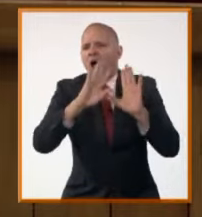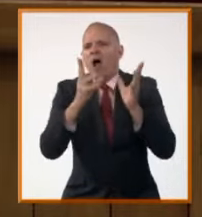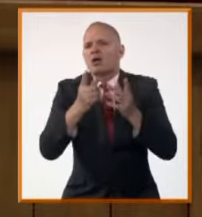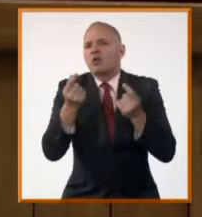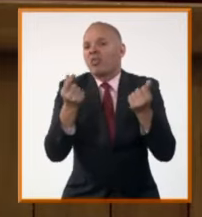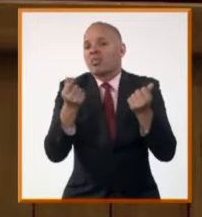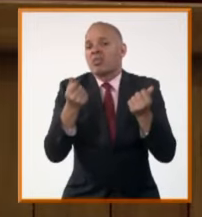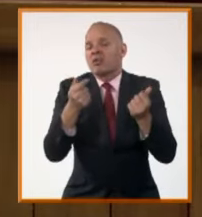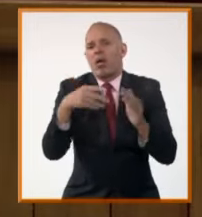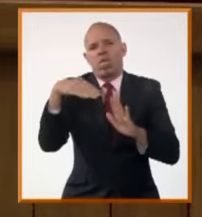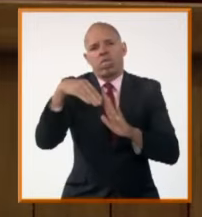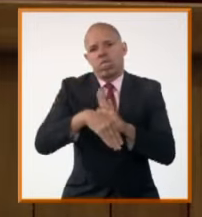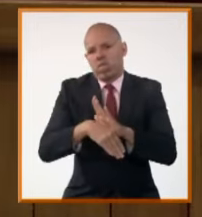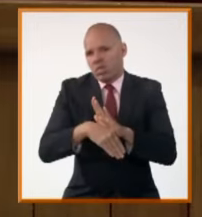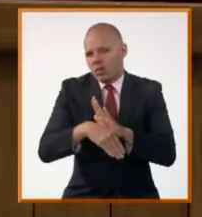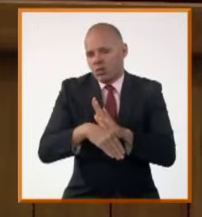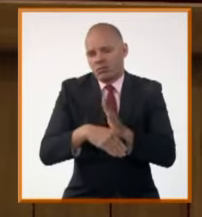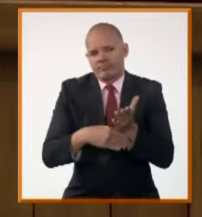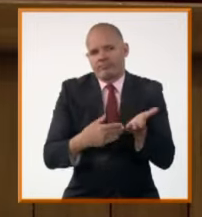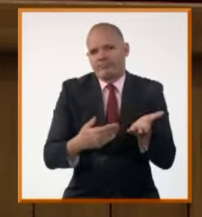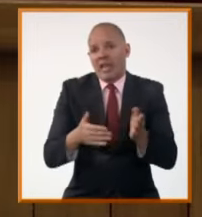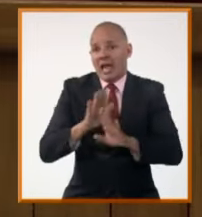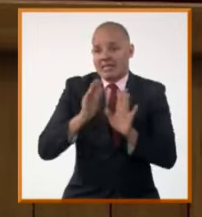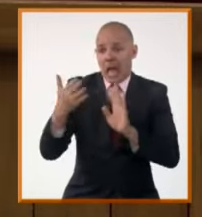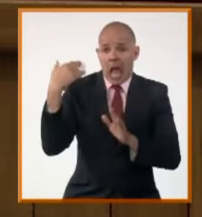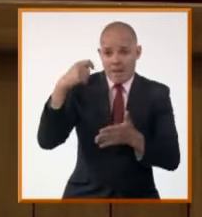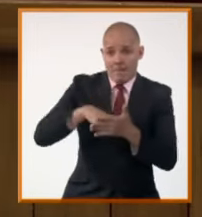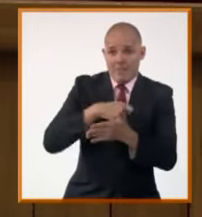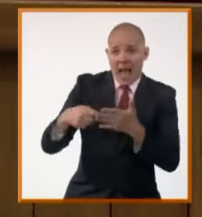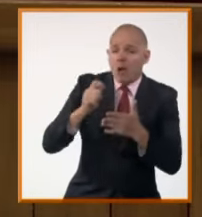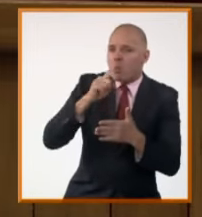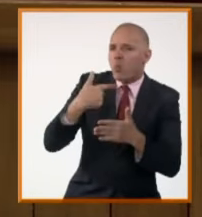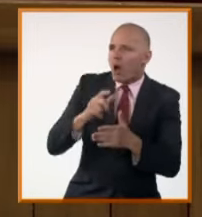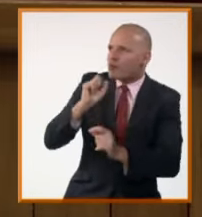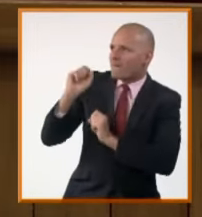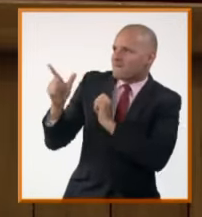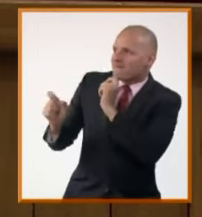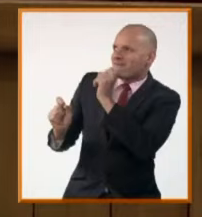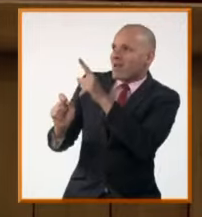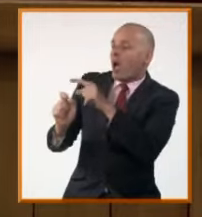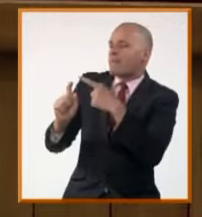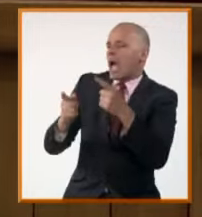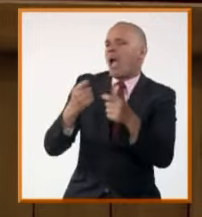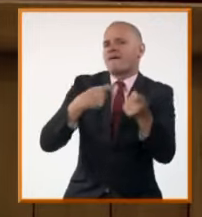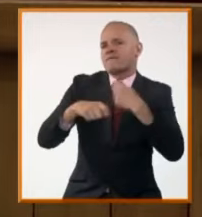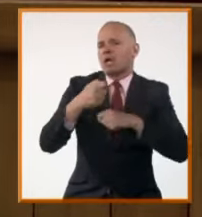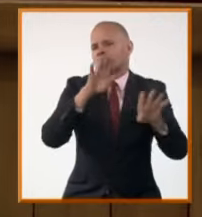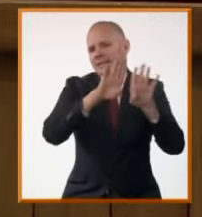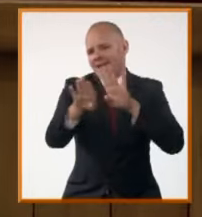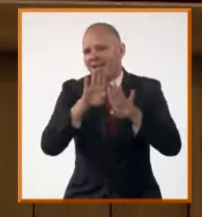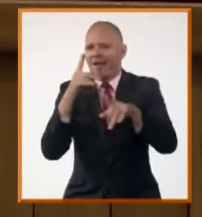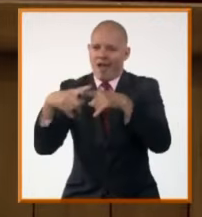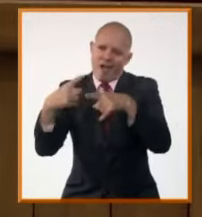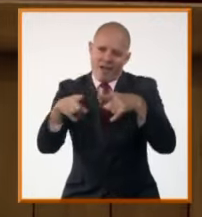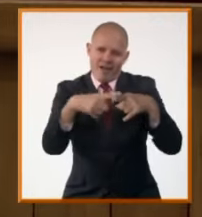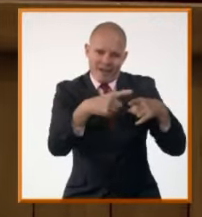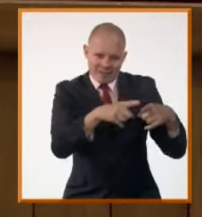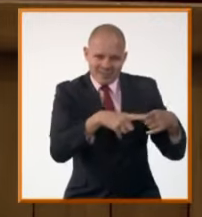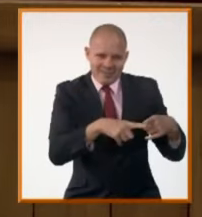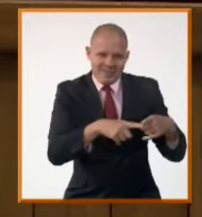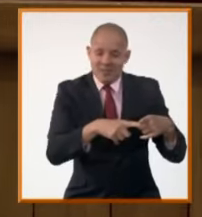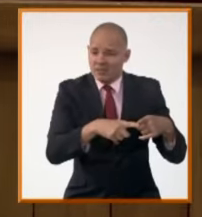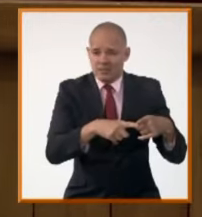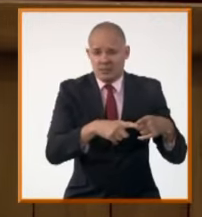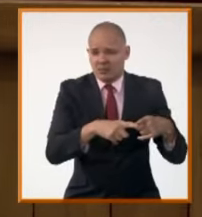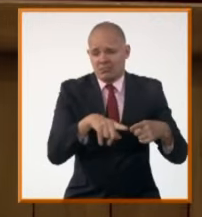los ingresos por exportaciones. Pero ese incumplimiento de los ingresos por exportaciones no ha estado acompañado de